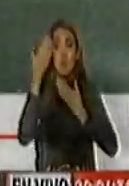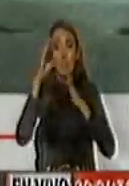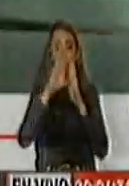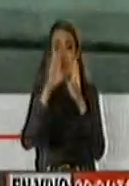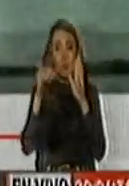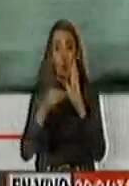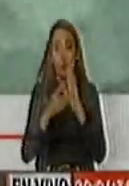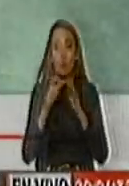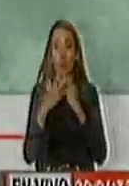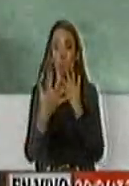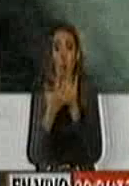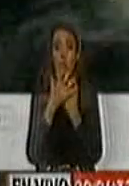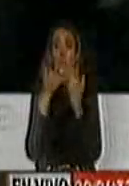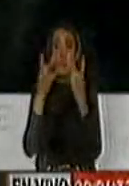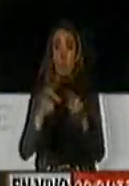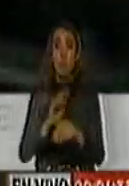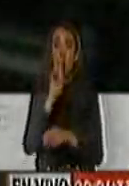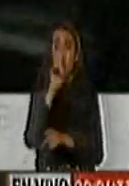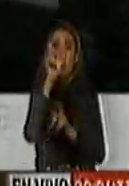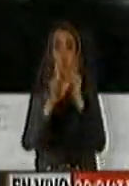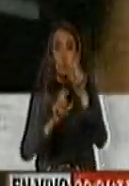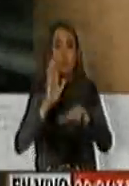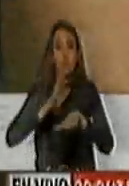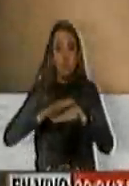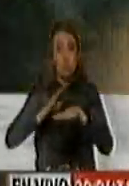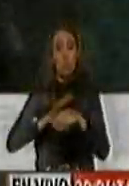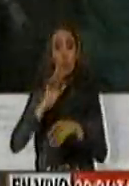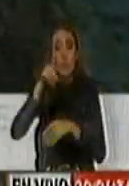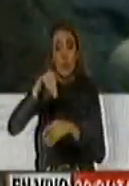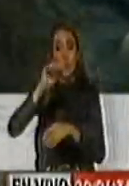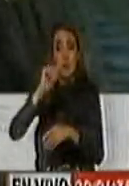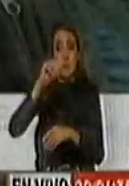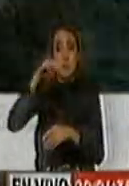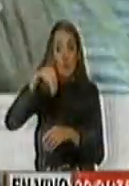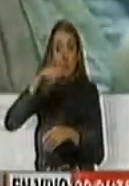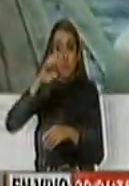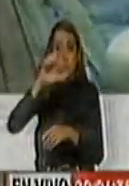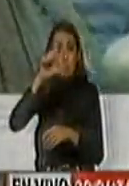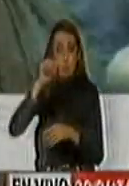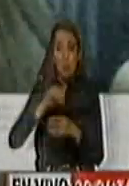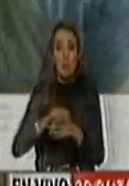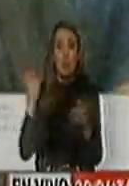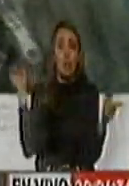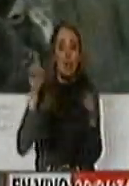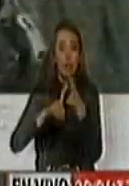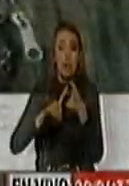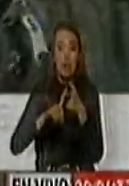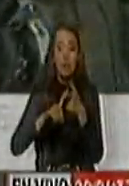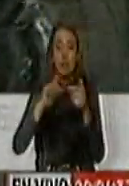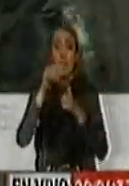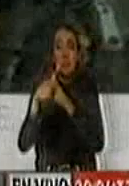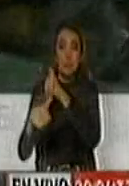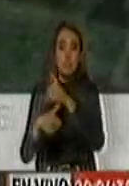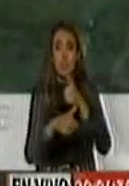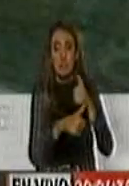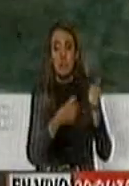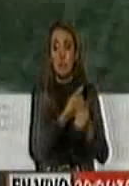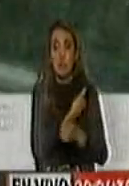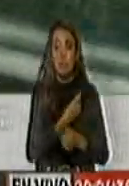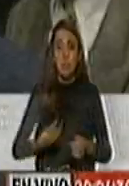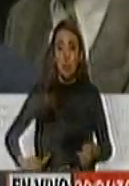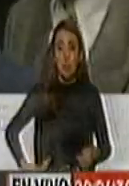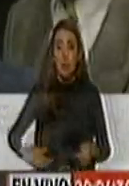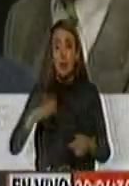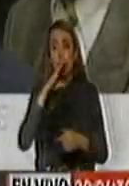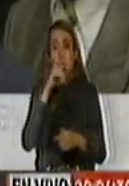Penal. En este caso hay dos personas vinculadas. Una de ellas es Pamela Martínez, ex asistente personal del expresidente Rafael